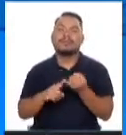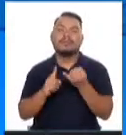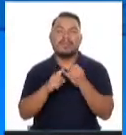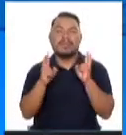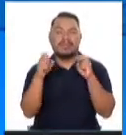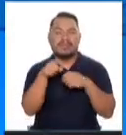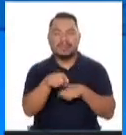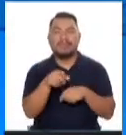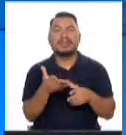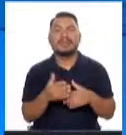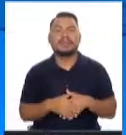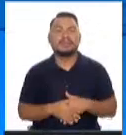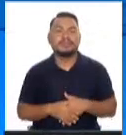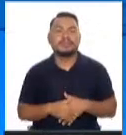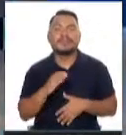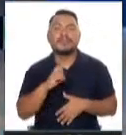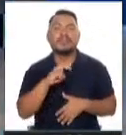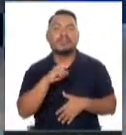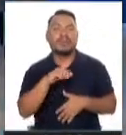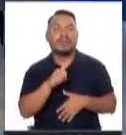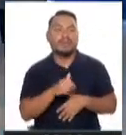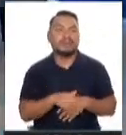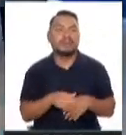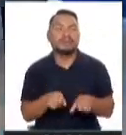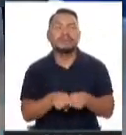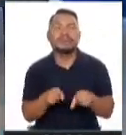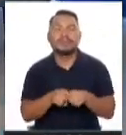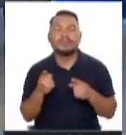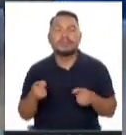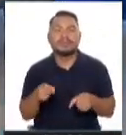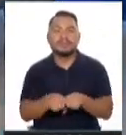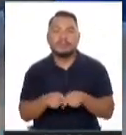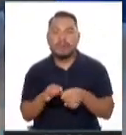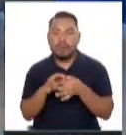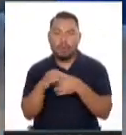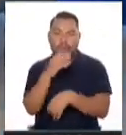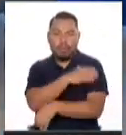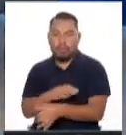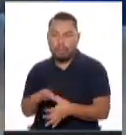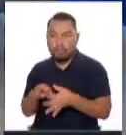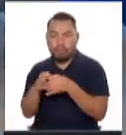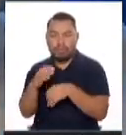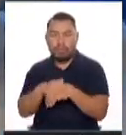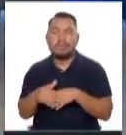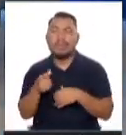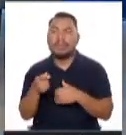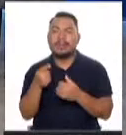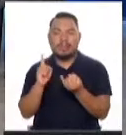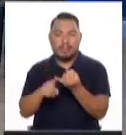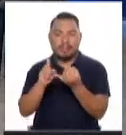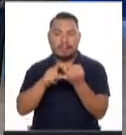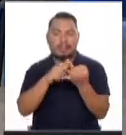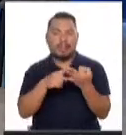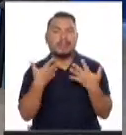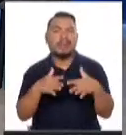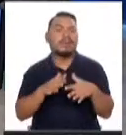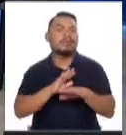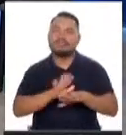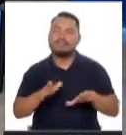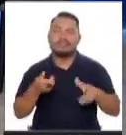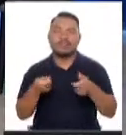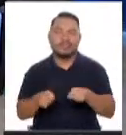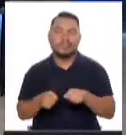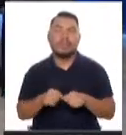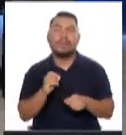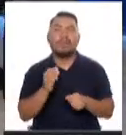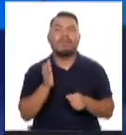caso de Ecoteva, además de colusión. ¿Cuántos de estos delitos han prescrito o van a